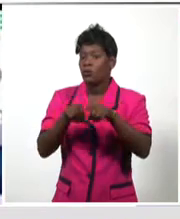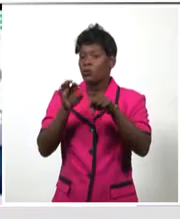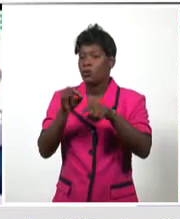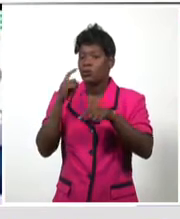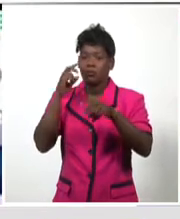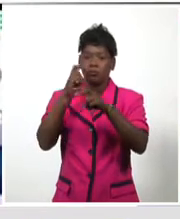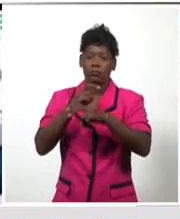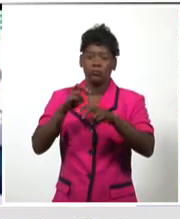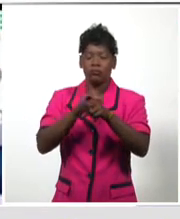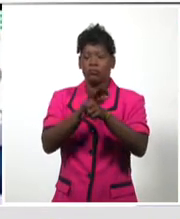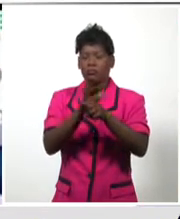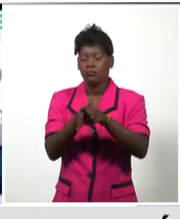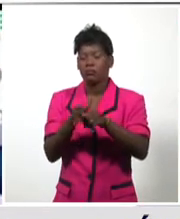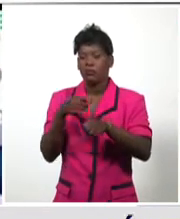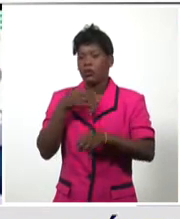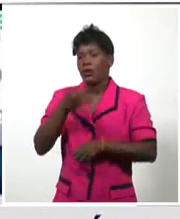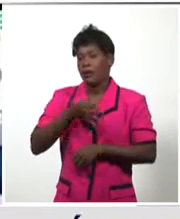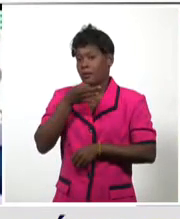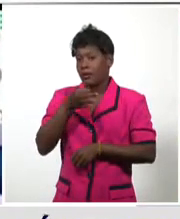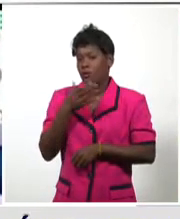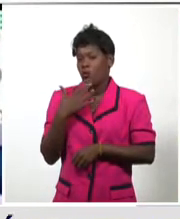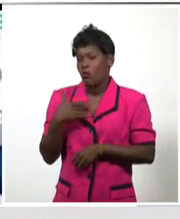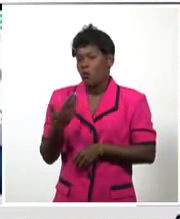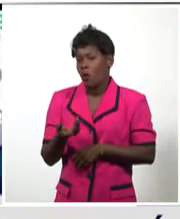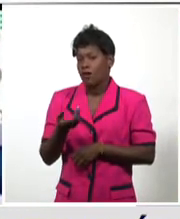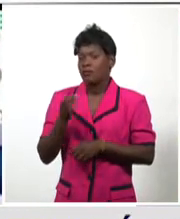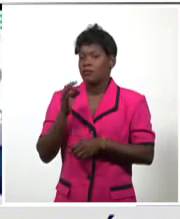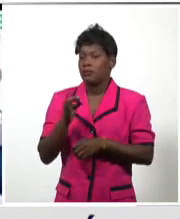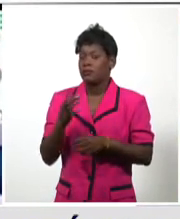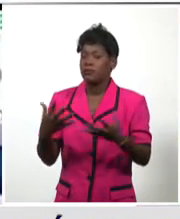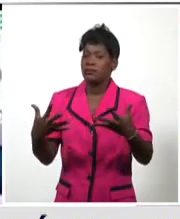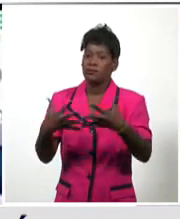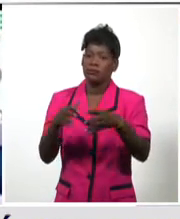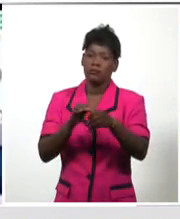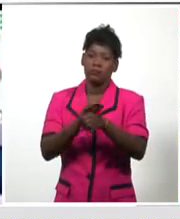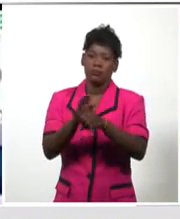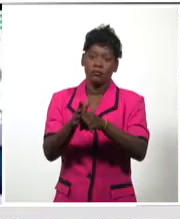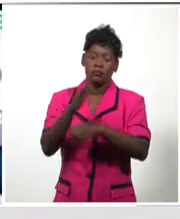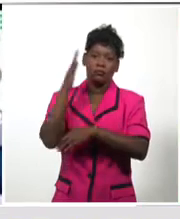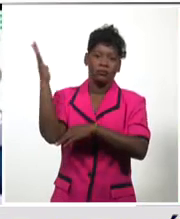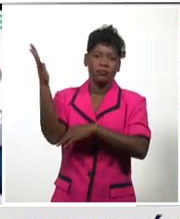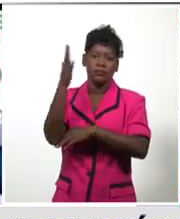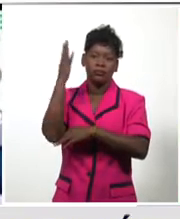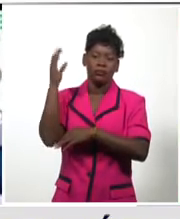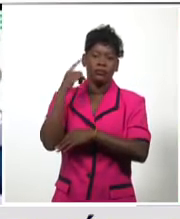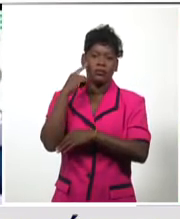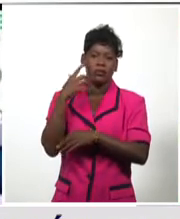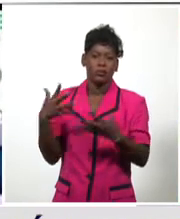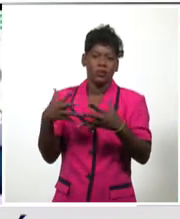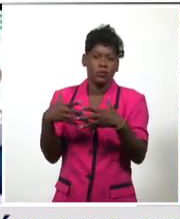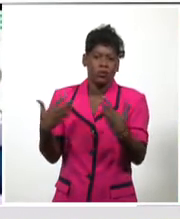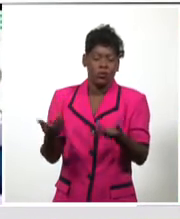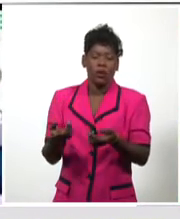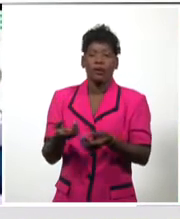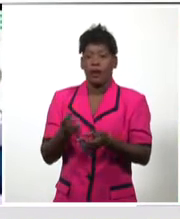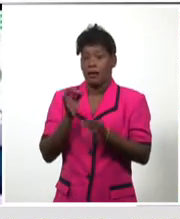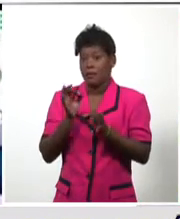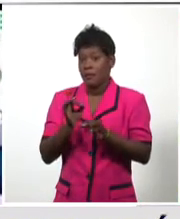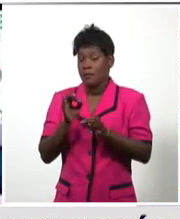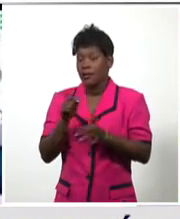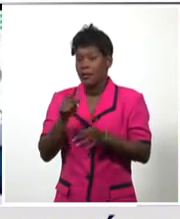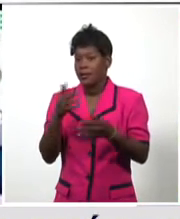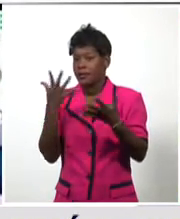instante, bueno, ¿cómo se relaciona la meteorología con la COVID-19? ¿Tienen relación? ¿De qué manera? Bueno, precisamente para explicarnos un poco más al